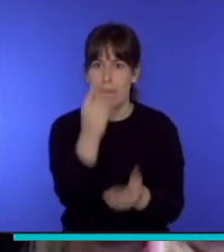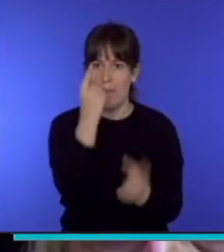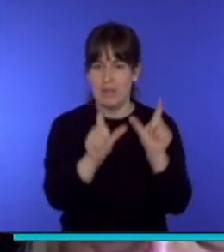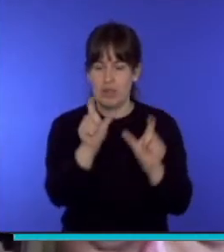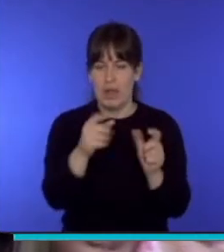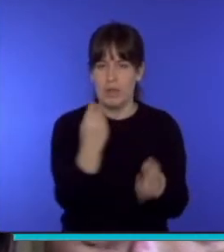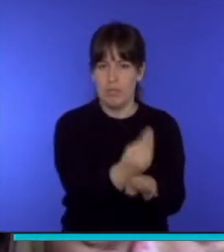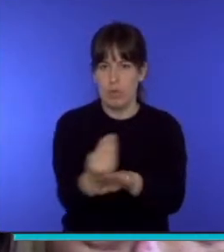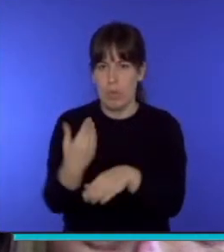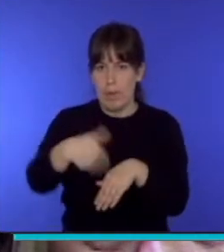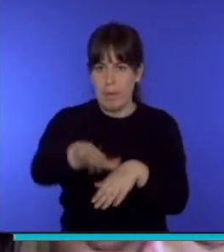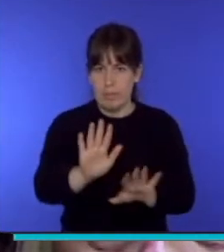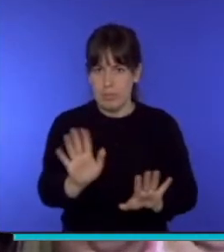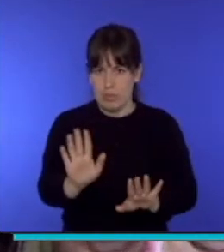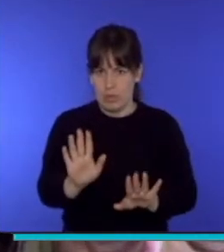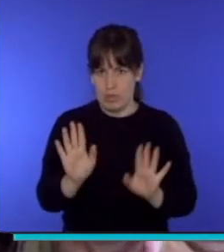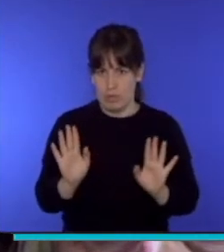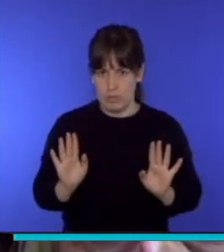Entonces,